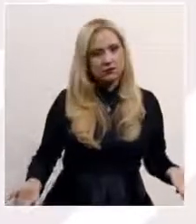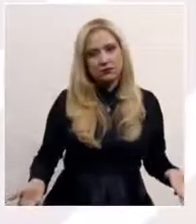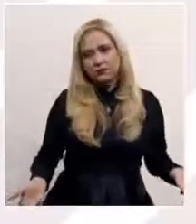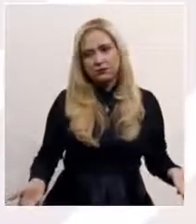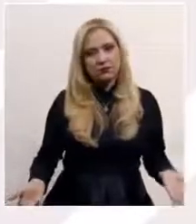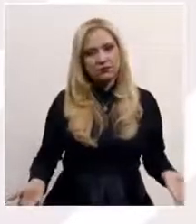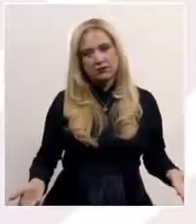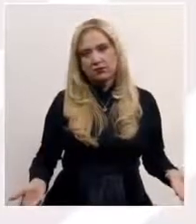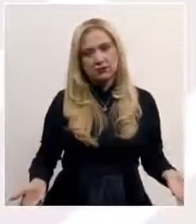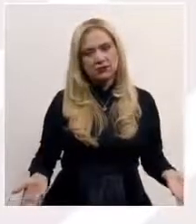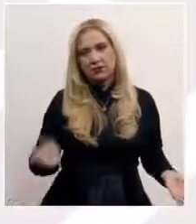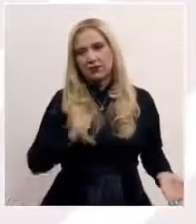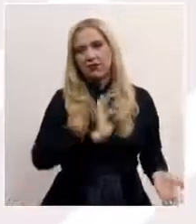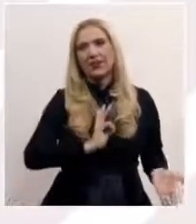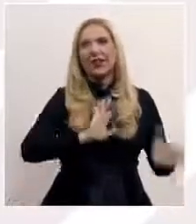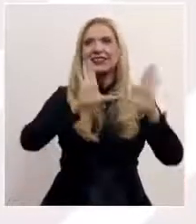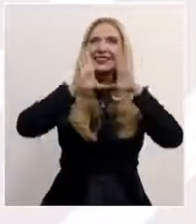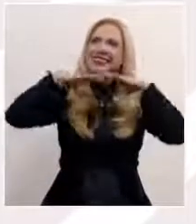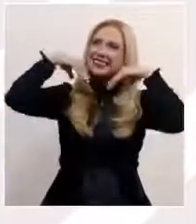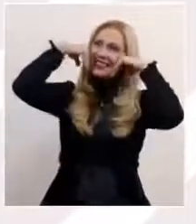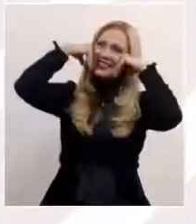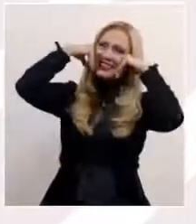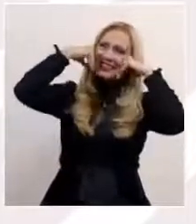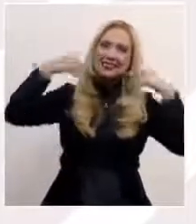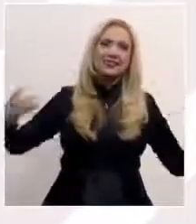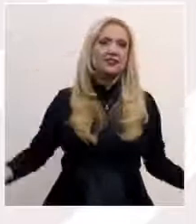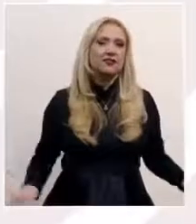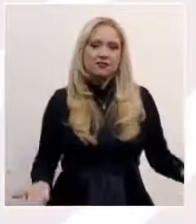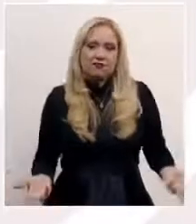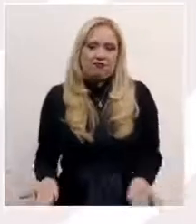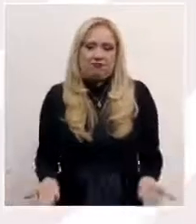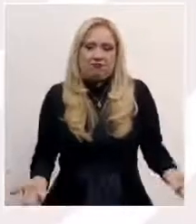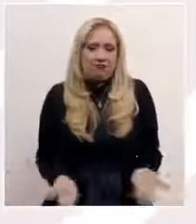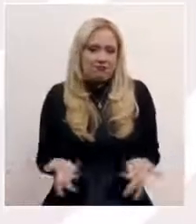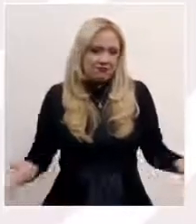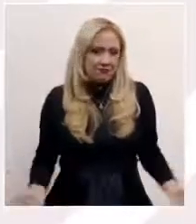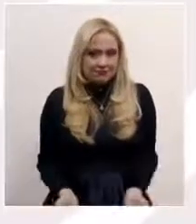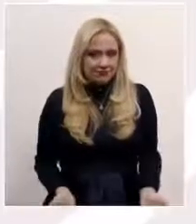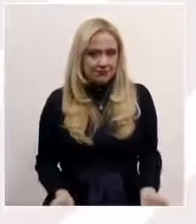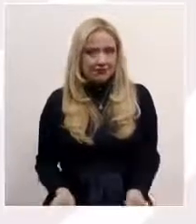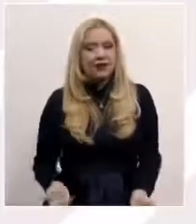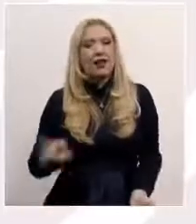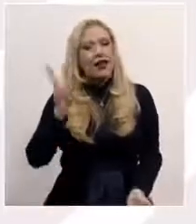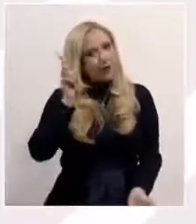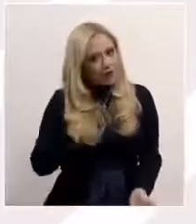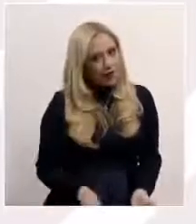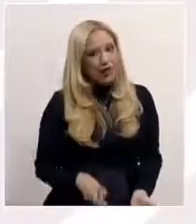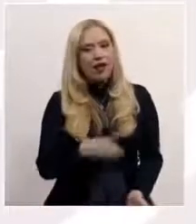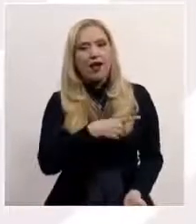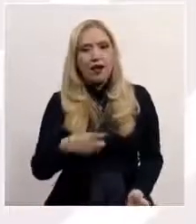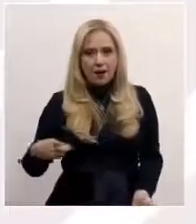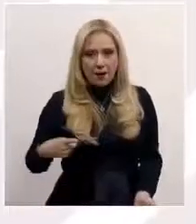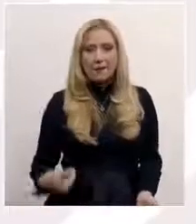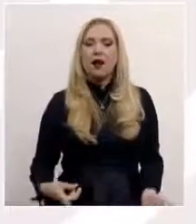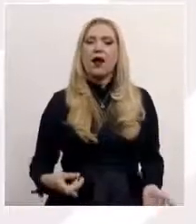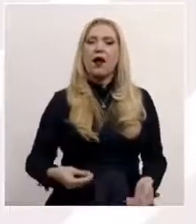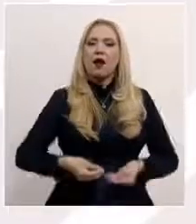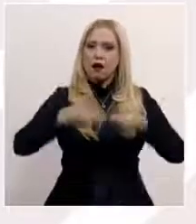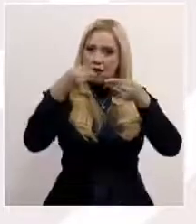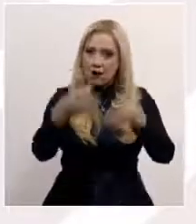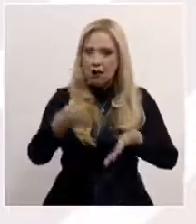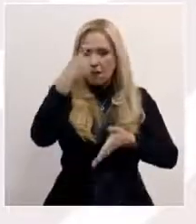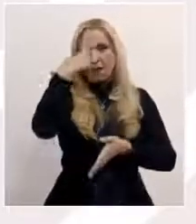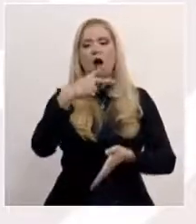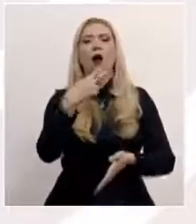y estar feliz de por cómo se ríe, ¿no? O sea, sino que hay que verla precisamente, o